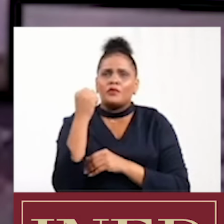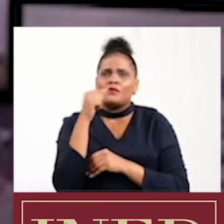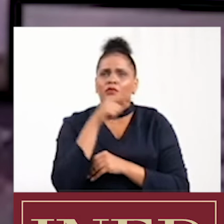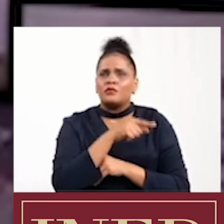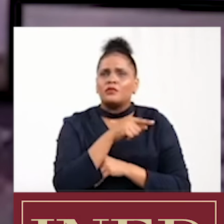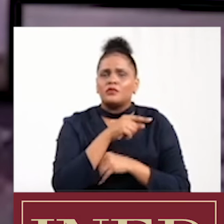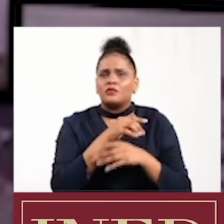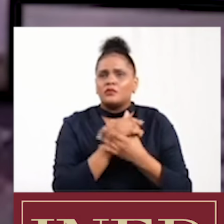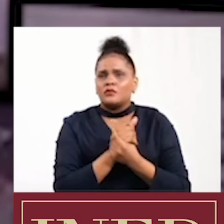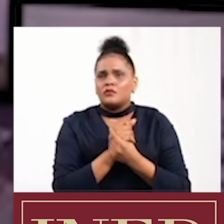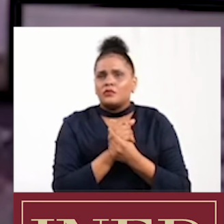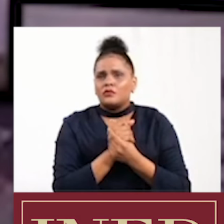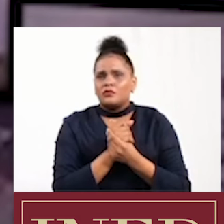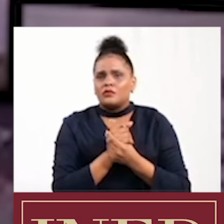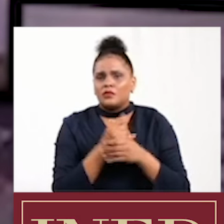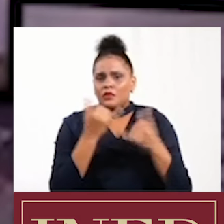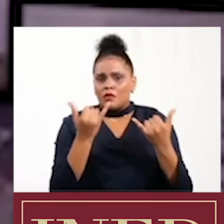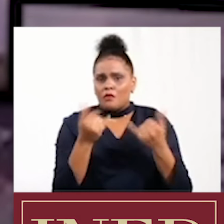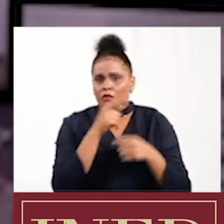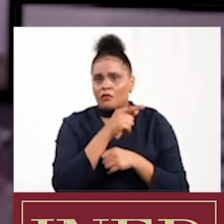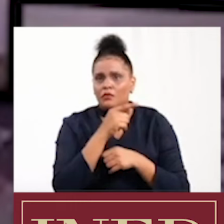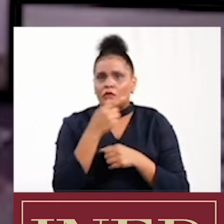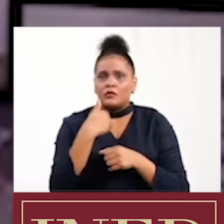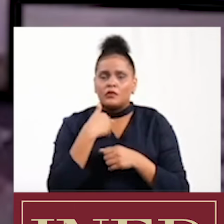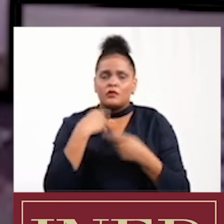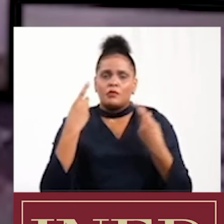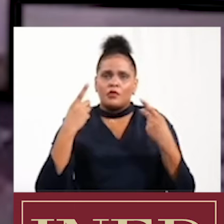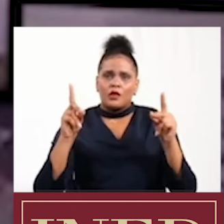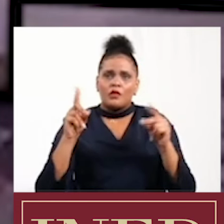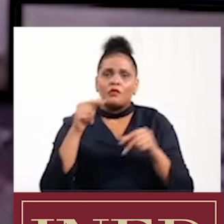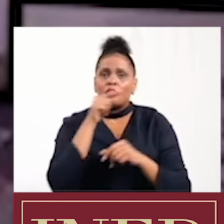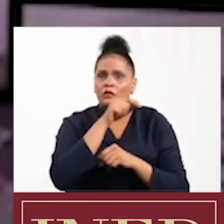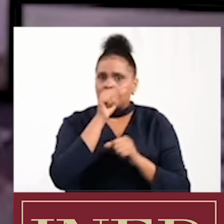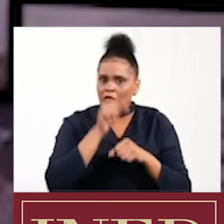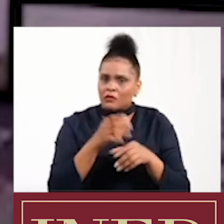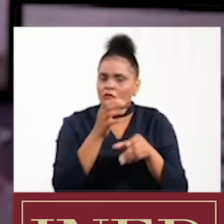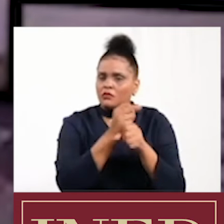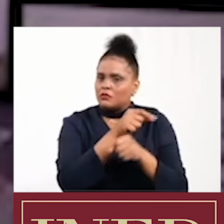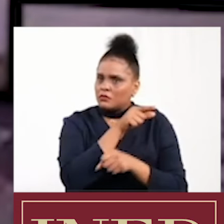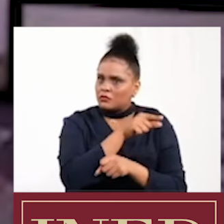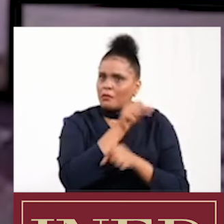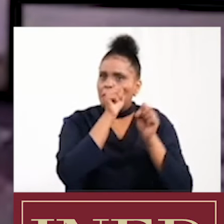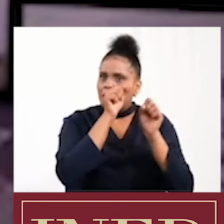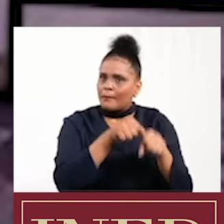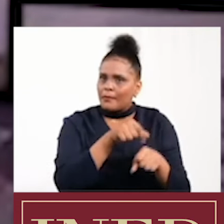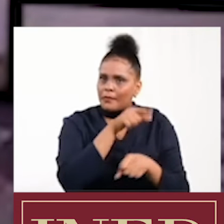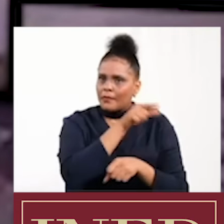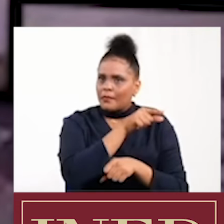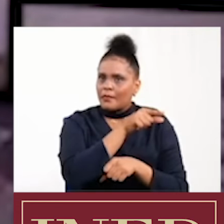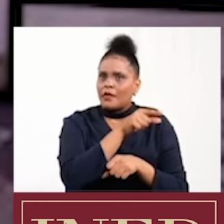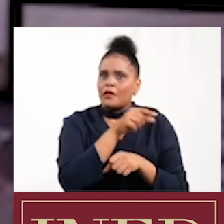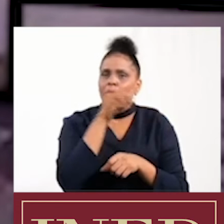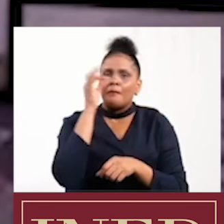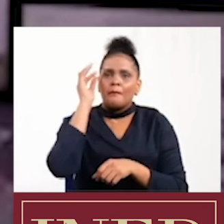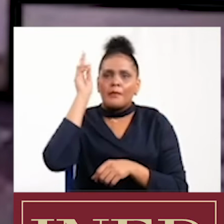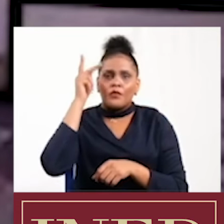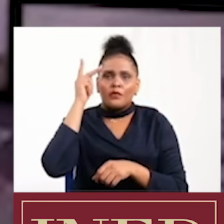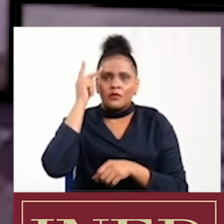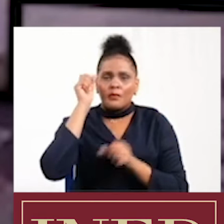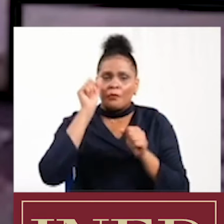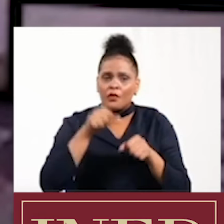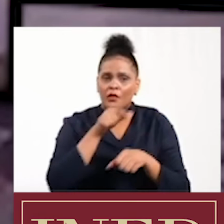un partido realmente democrático tiene que permitir una trayectoria política con iguales condiciones para hombres y mujeres